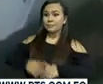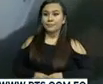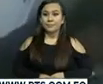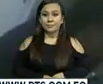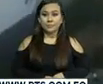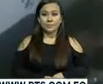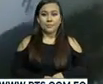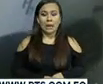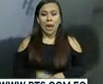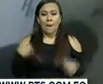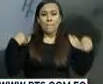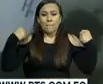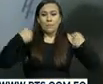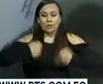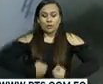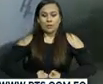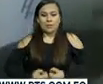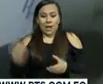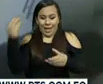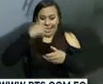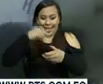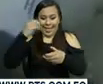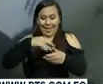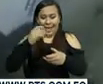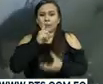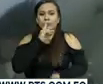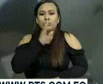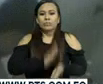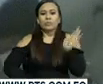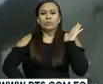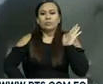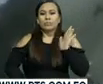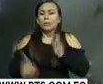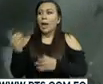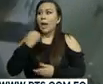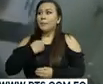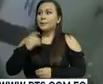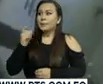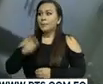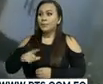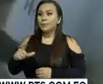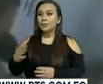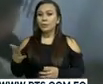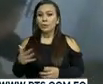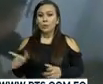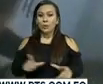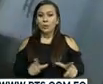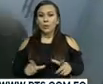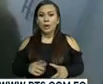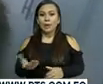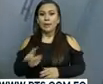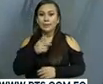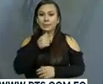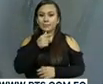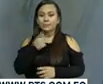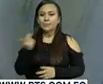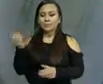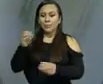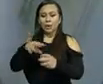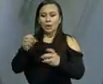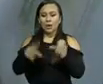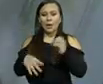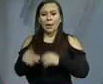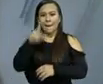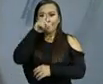llena la mochila y procede a salir nativos albizuris se encuentran algunos empleados invierno